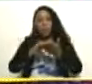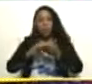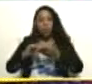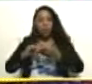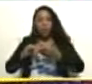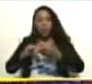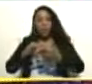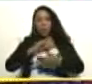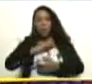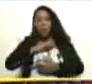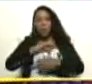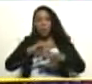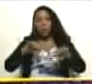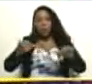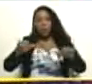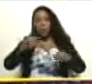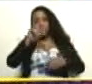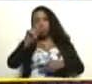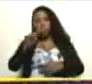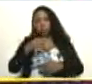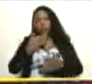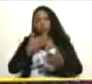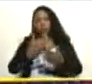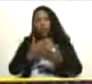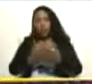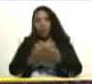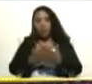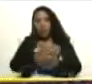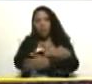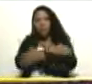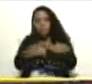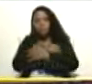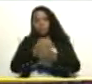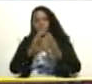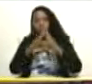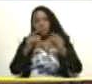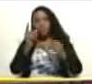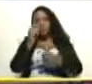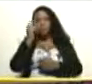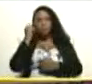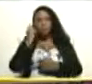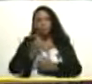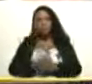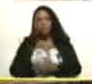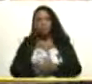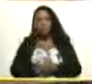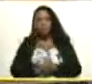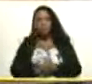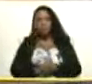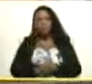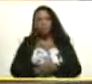de nuestro territorio Esequibo. Muchas gracias y un abrazo a todas y a todos.